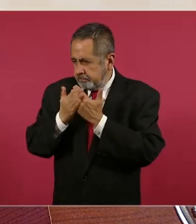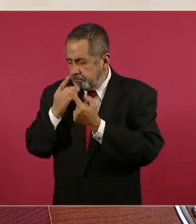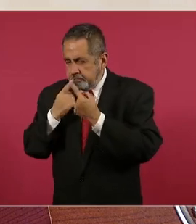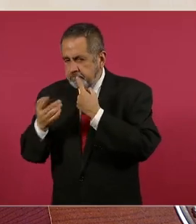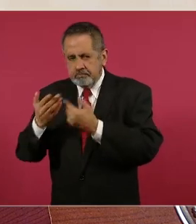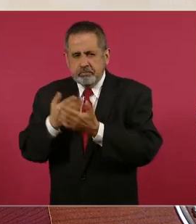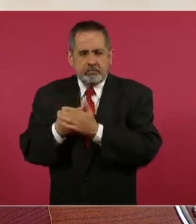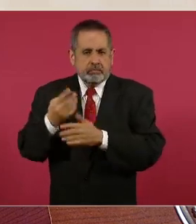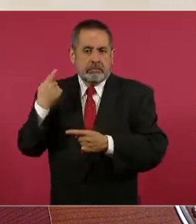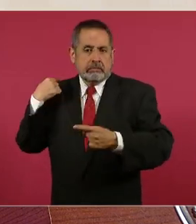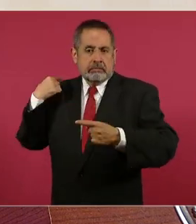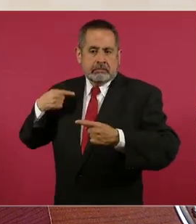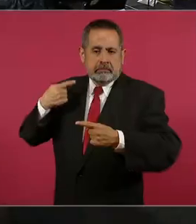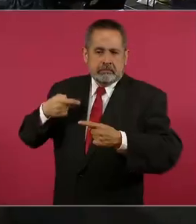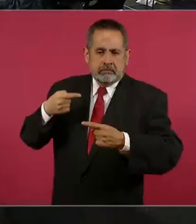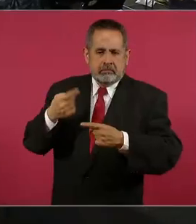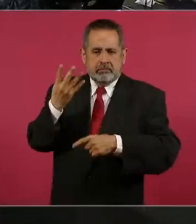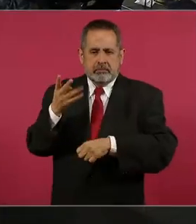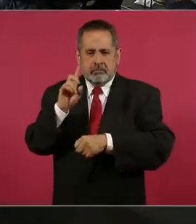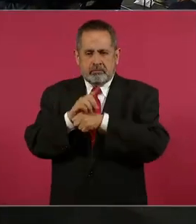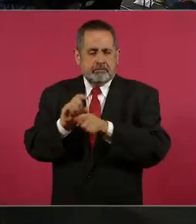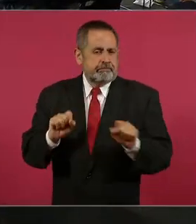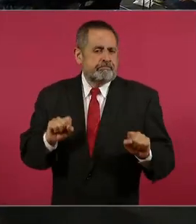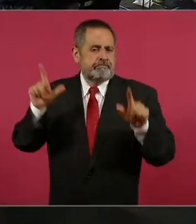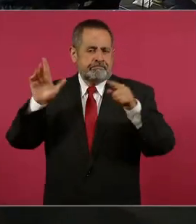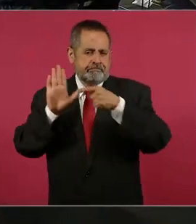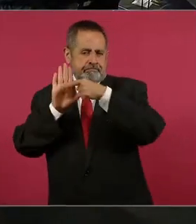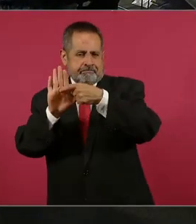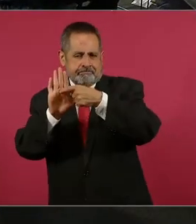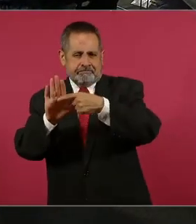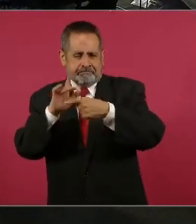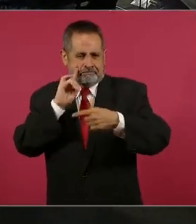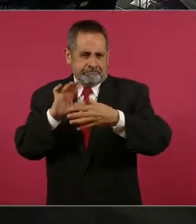de 4 días. A ver, ¿por qué no lo pones?